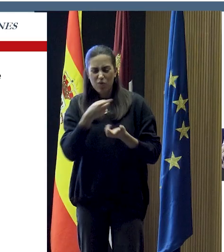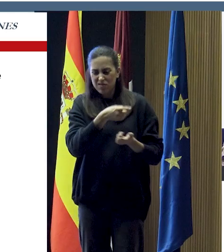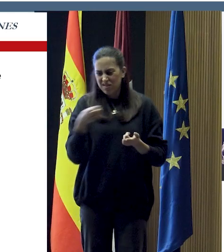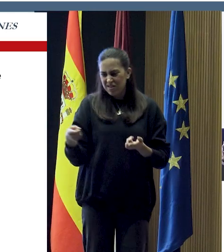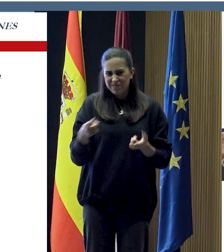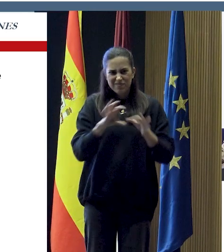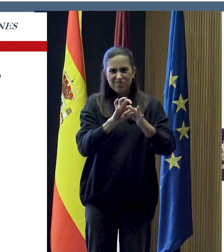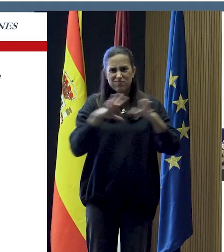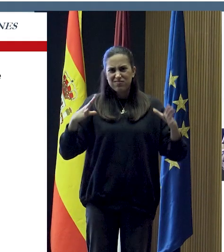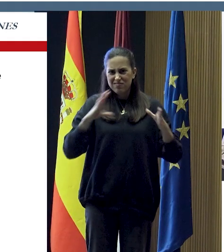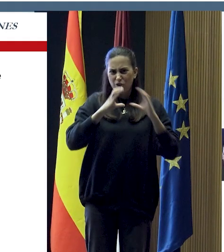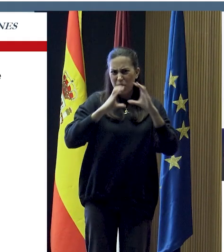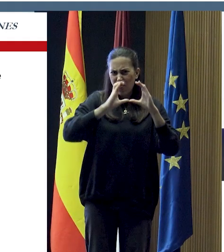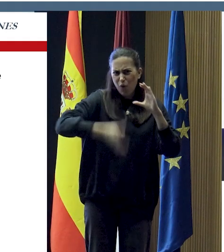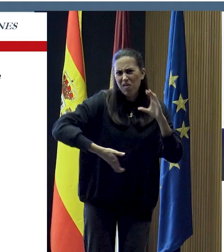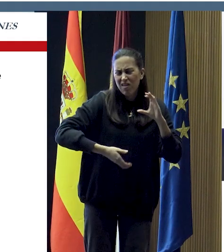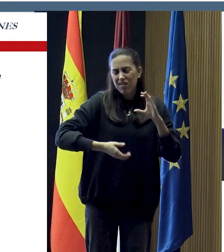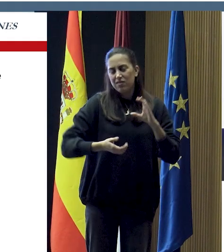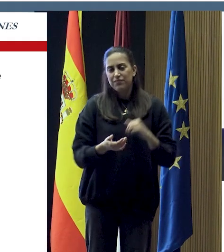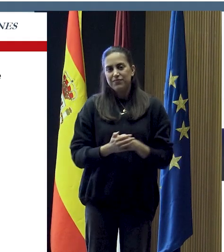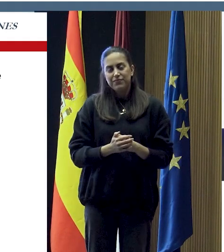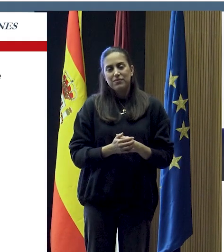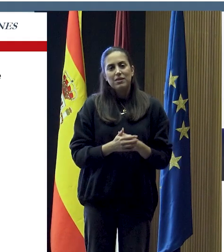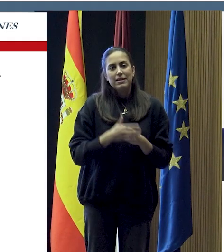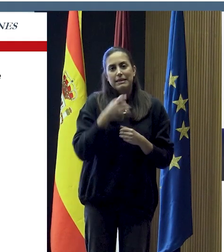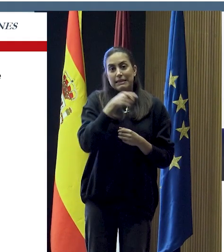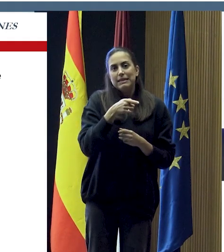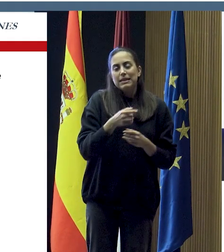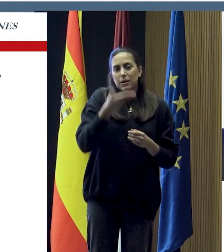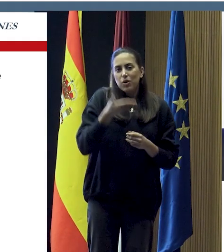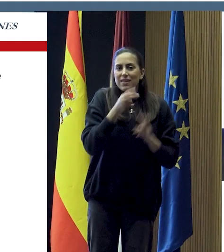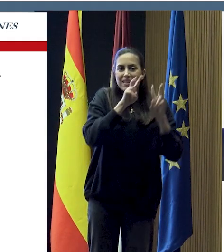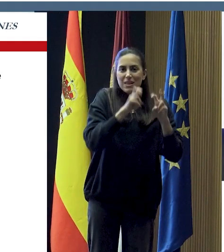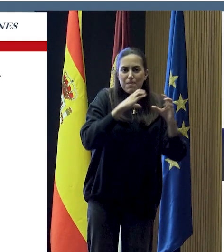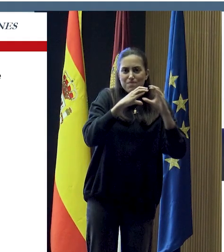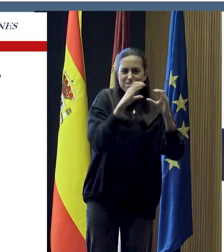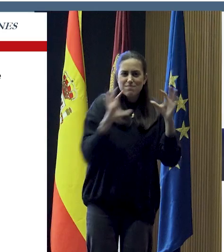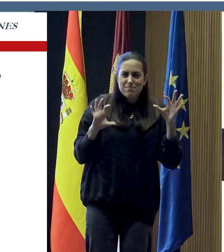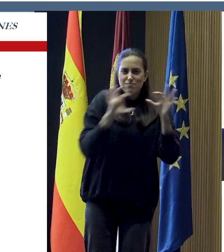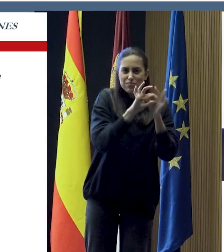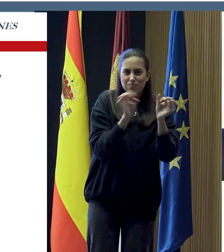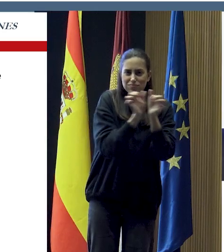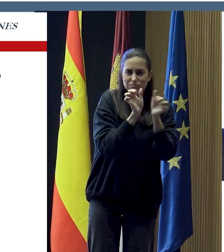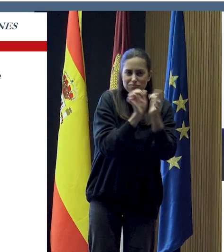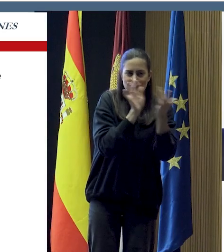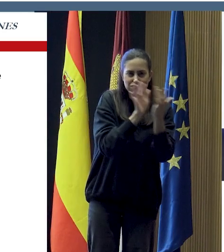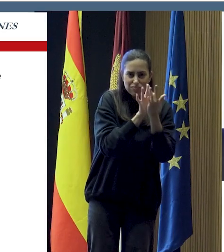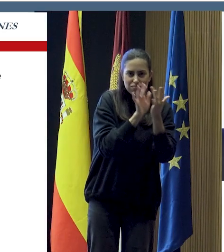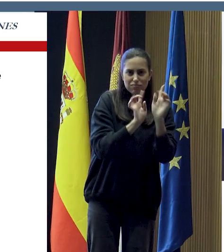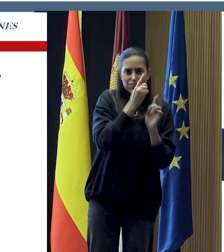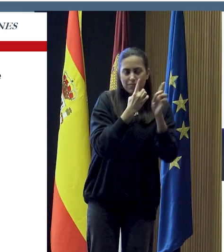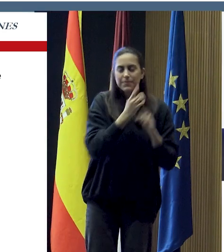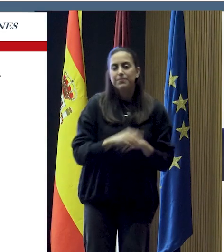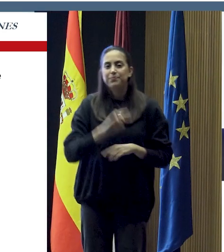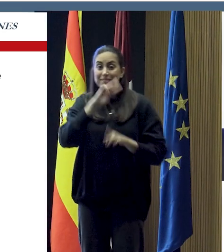¿Entendéis? Que sea un discurso, que sea razonable y relacionado con el tema de la conversación. Y la otra cosa muy